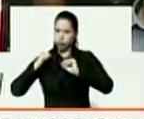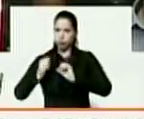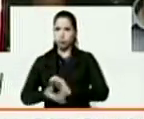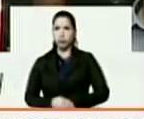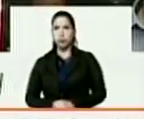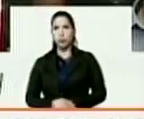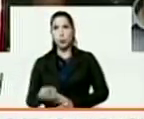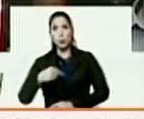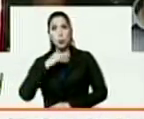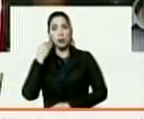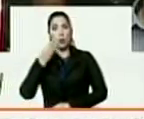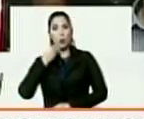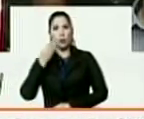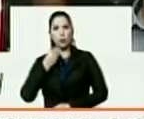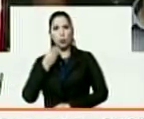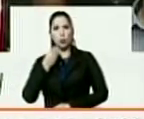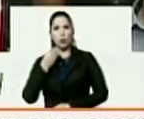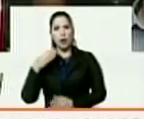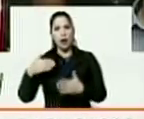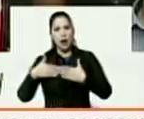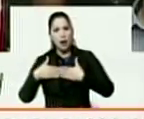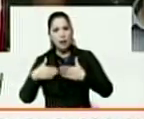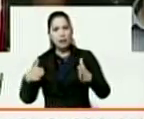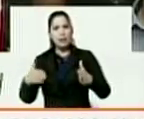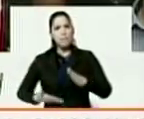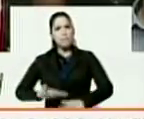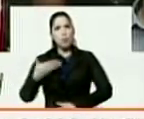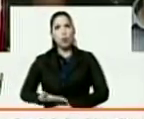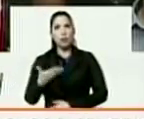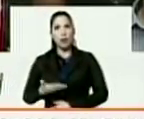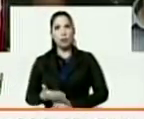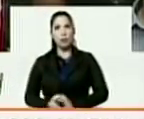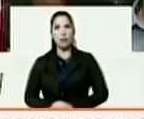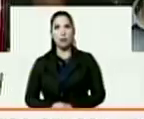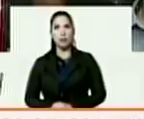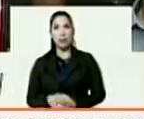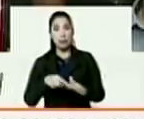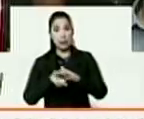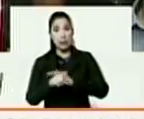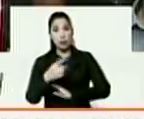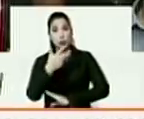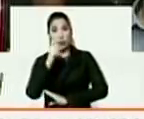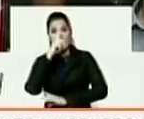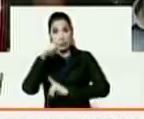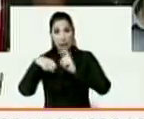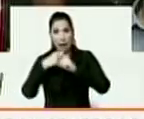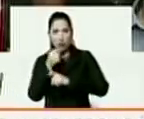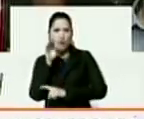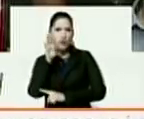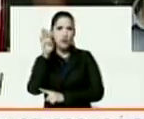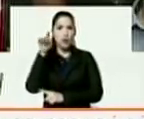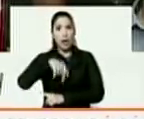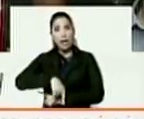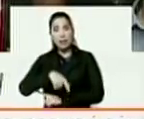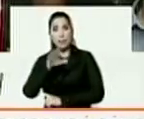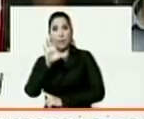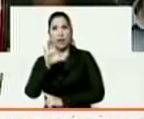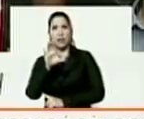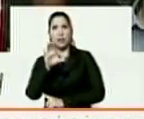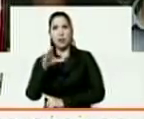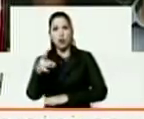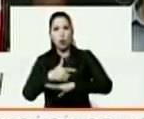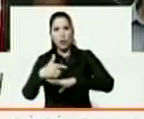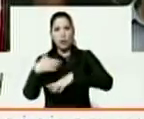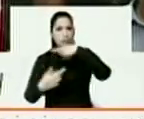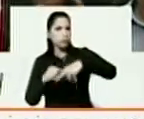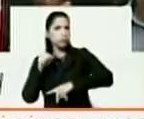nuestra juventud es la garantía fundamental dentro de 30 años este país luego de gobernar un revolucionario